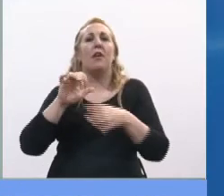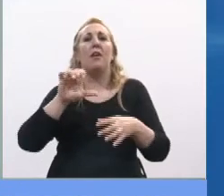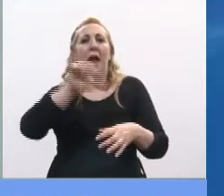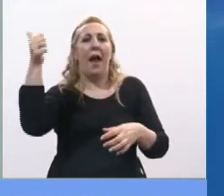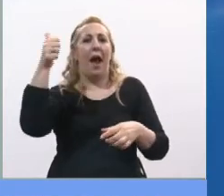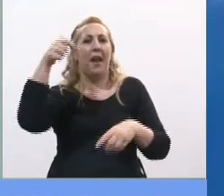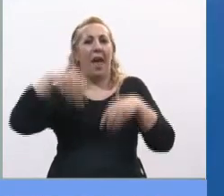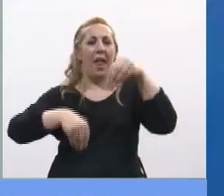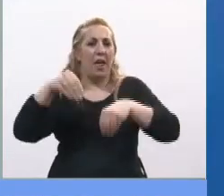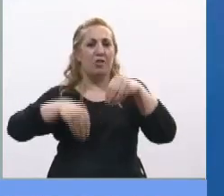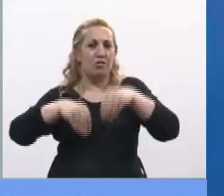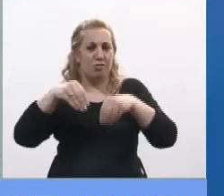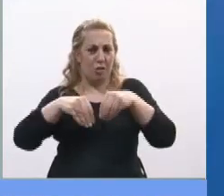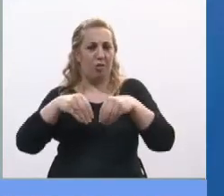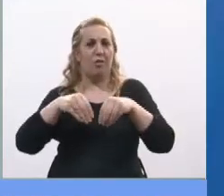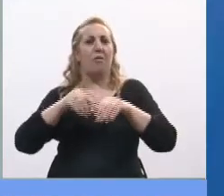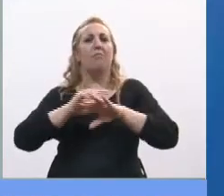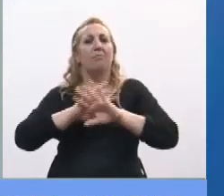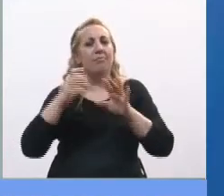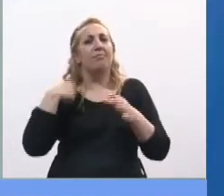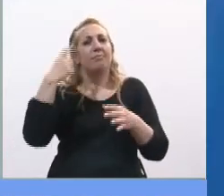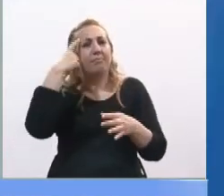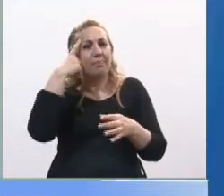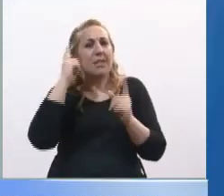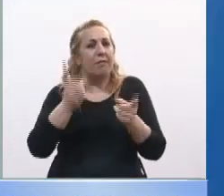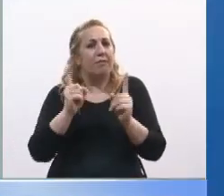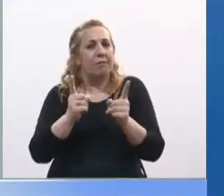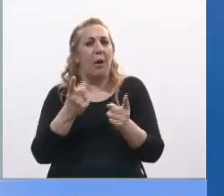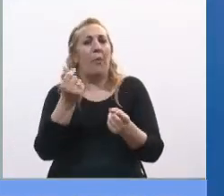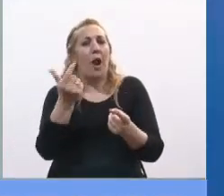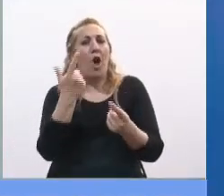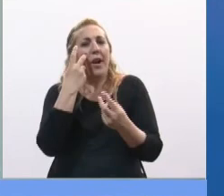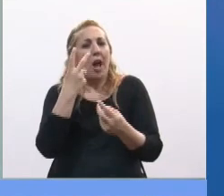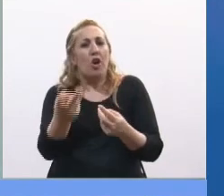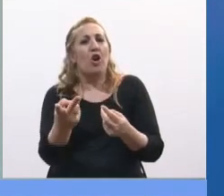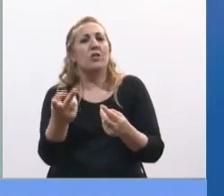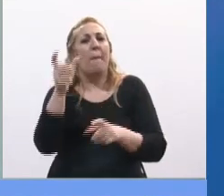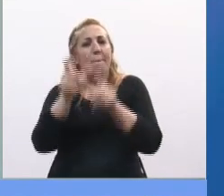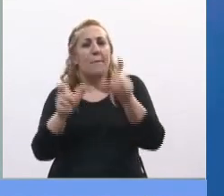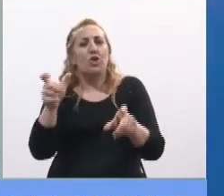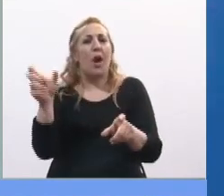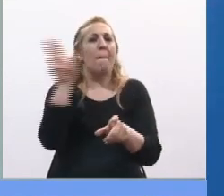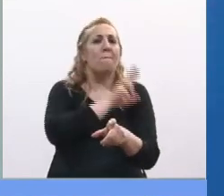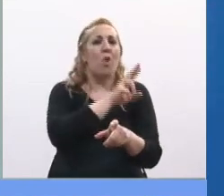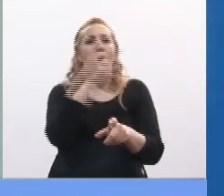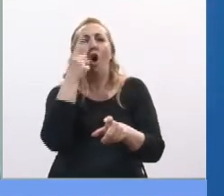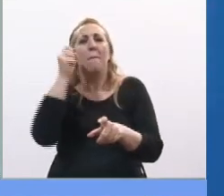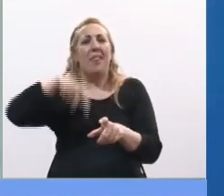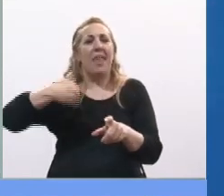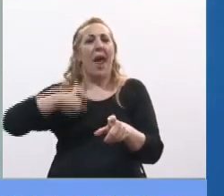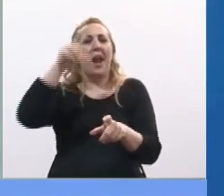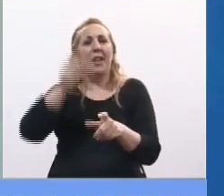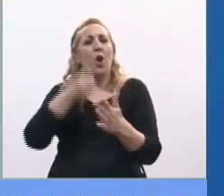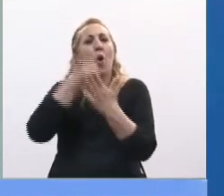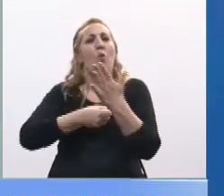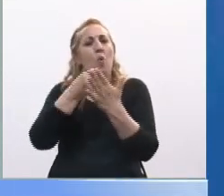esa elección, no dejar de valorar y de rescatar y reconocer a aquellas mujeres y hombres argentinos que